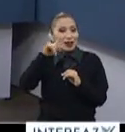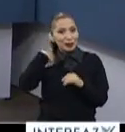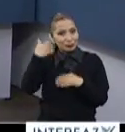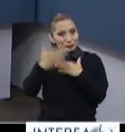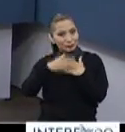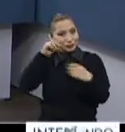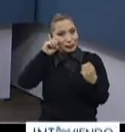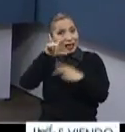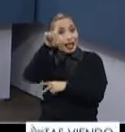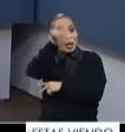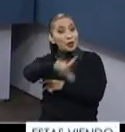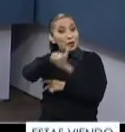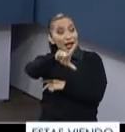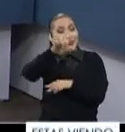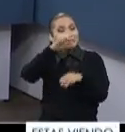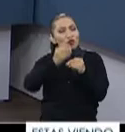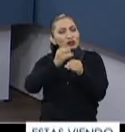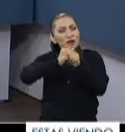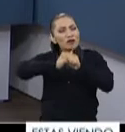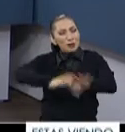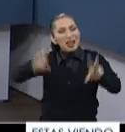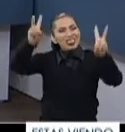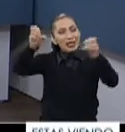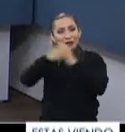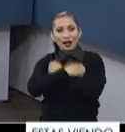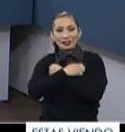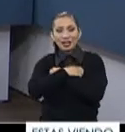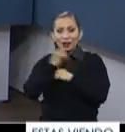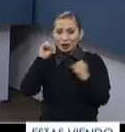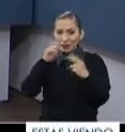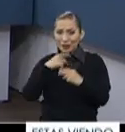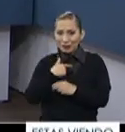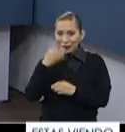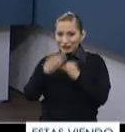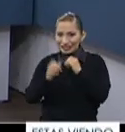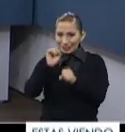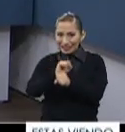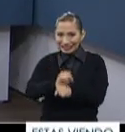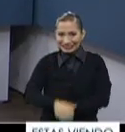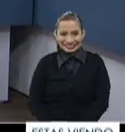esperamos el lunes con mucha información sobre la educación. Hasta luego, bonito fin de semana.